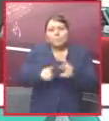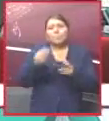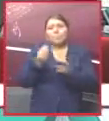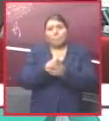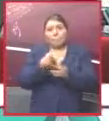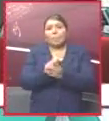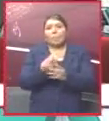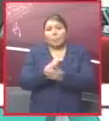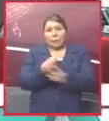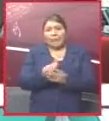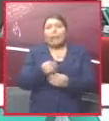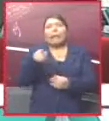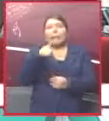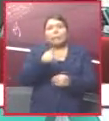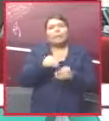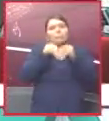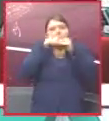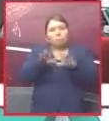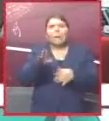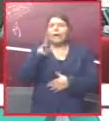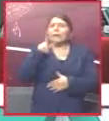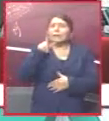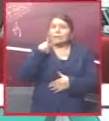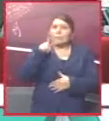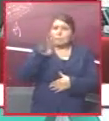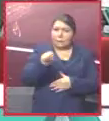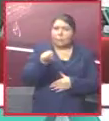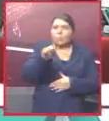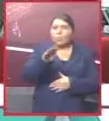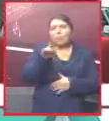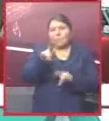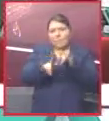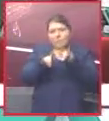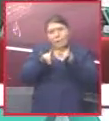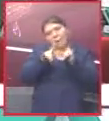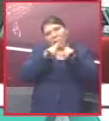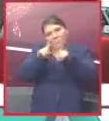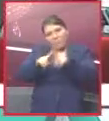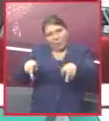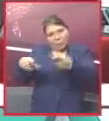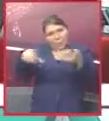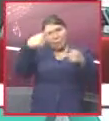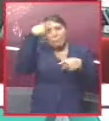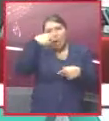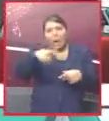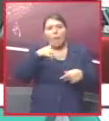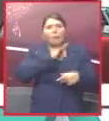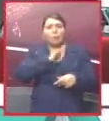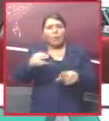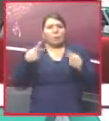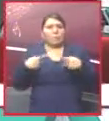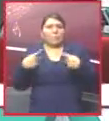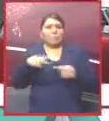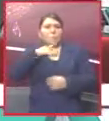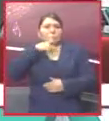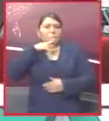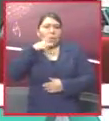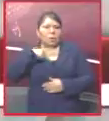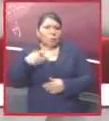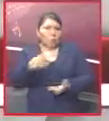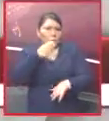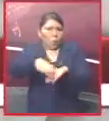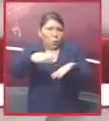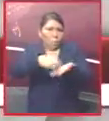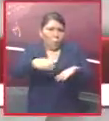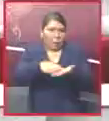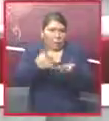impulsará 79 ferias de regreso a clases que den mejor precio al consumidor. Que no es